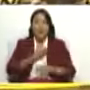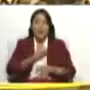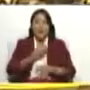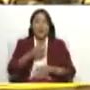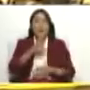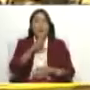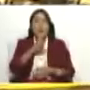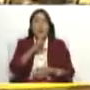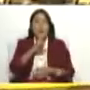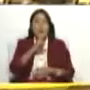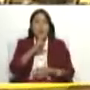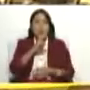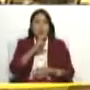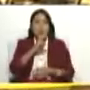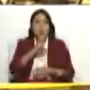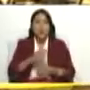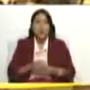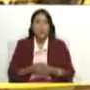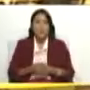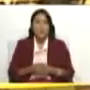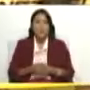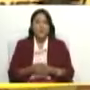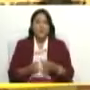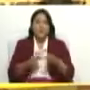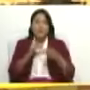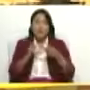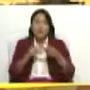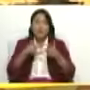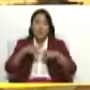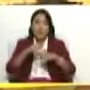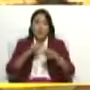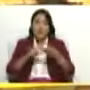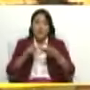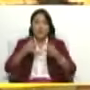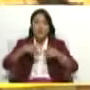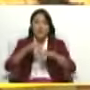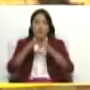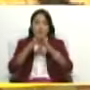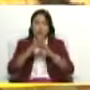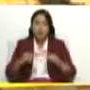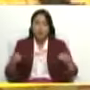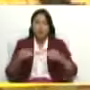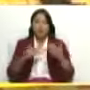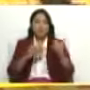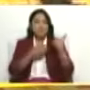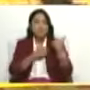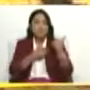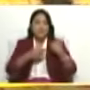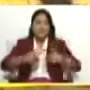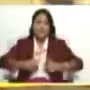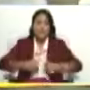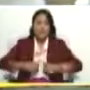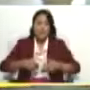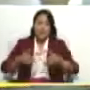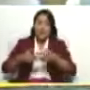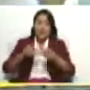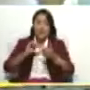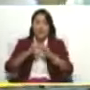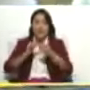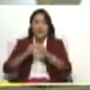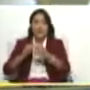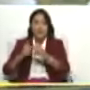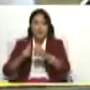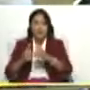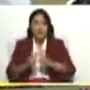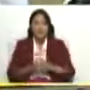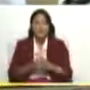como ustedes plata bronce y todos en un gran esfuerzo poderoso movimiento deportivo que